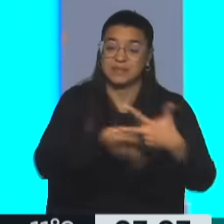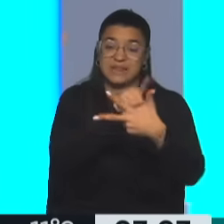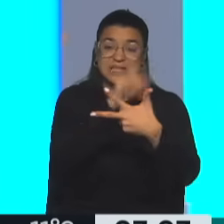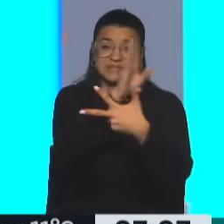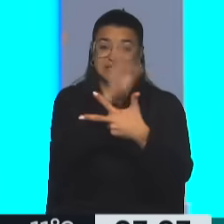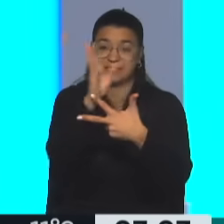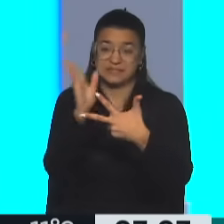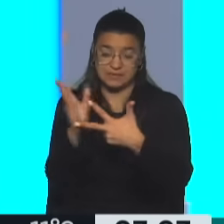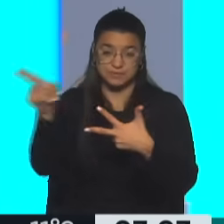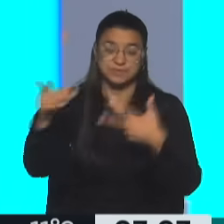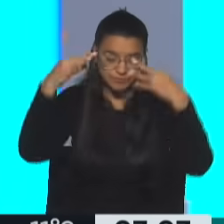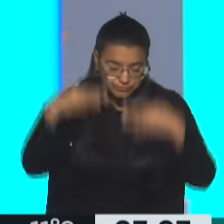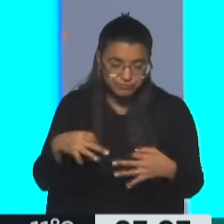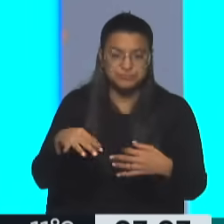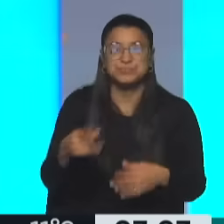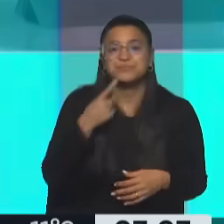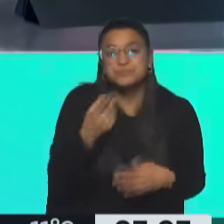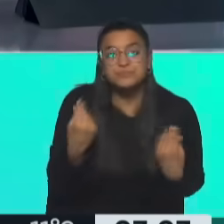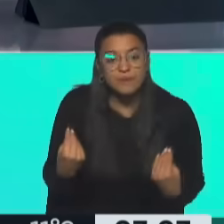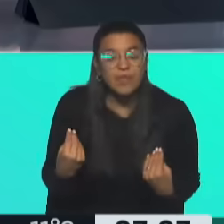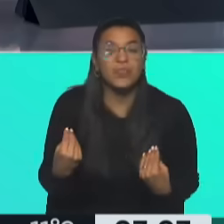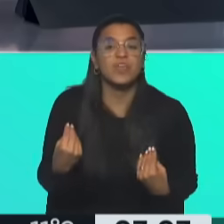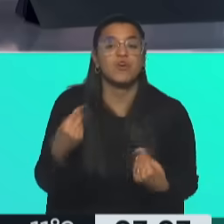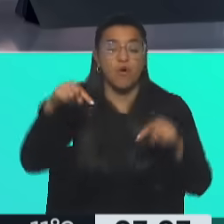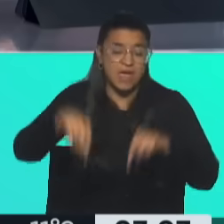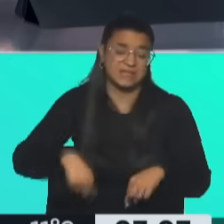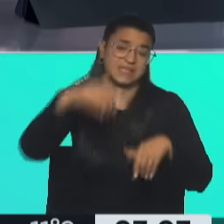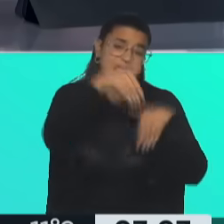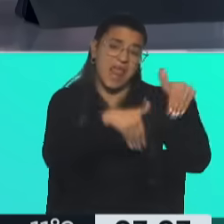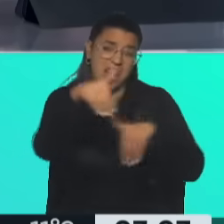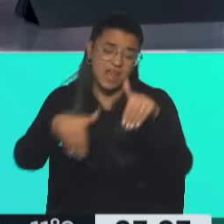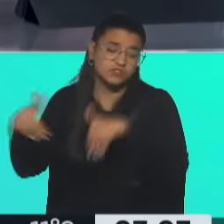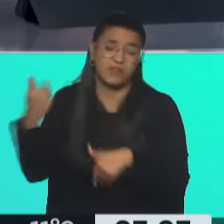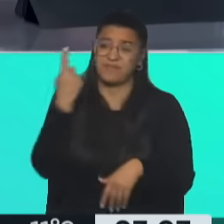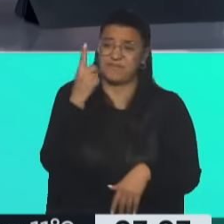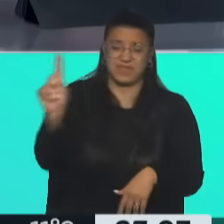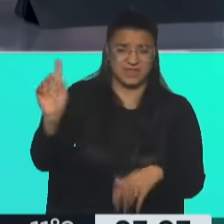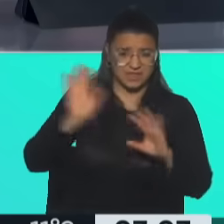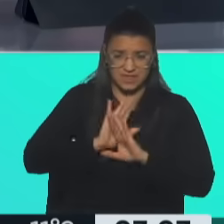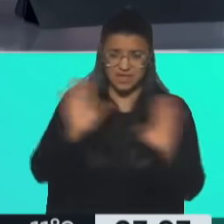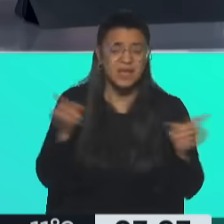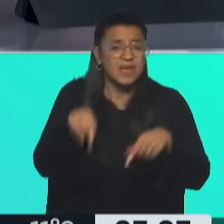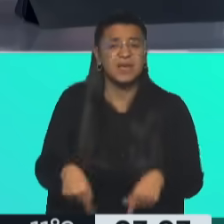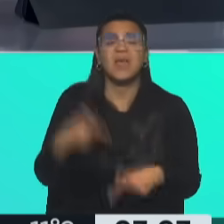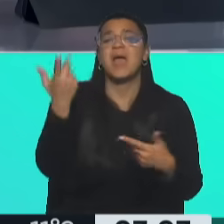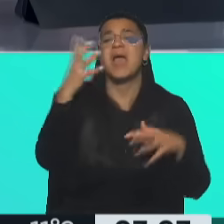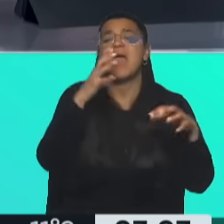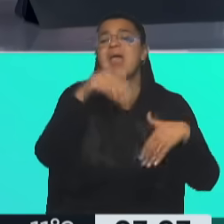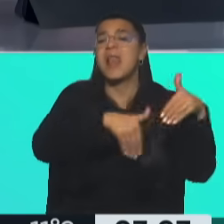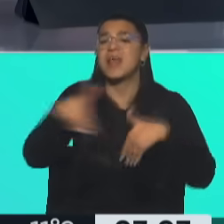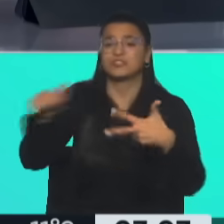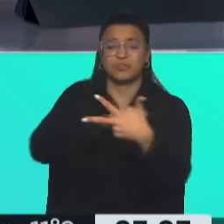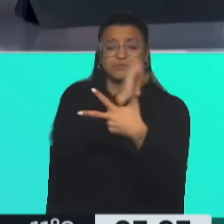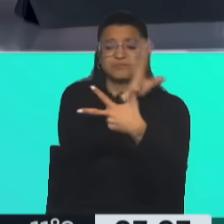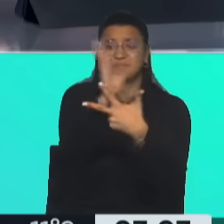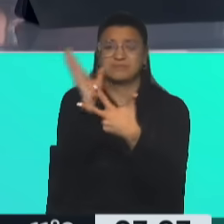tercios electoral concretamente lo que dijo Es que estas iban a hacer unas elecciones atípicas son elecciones de tercios donde lo